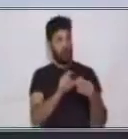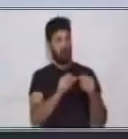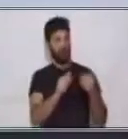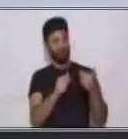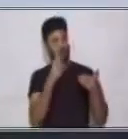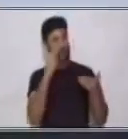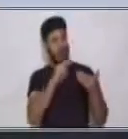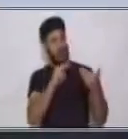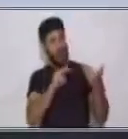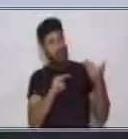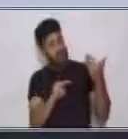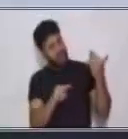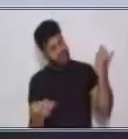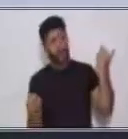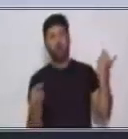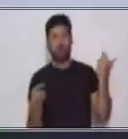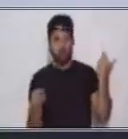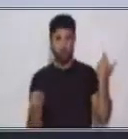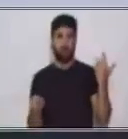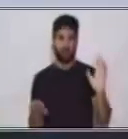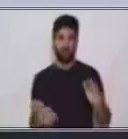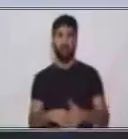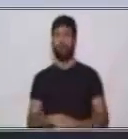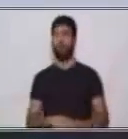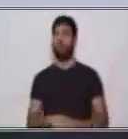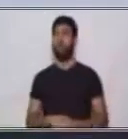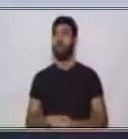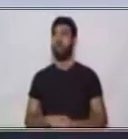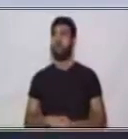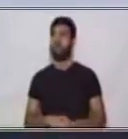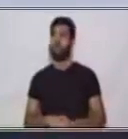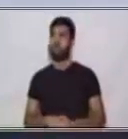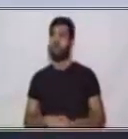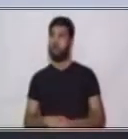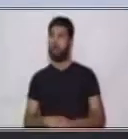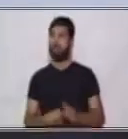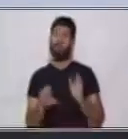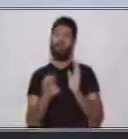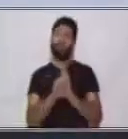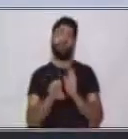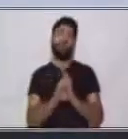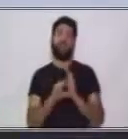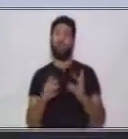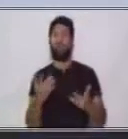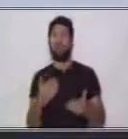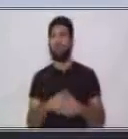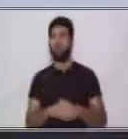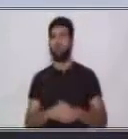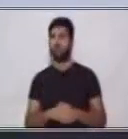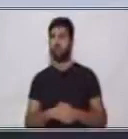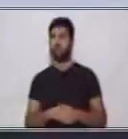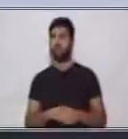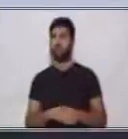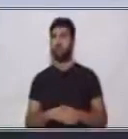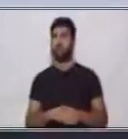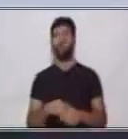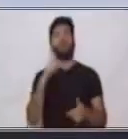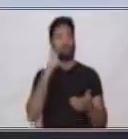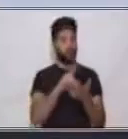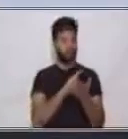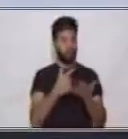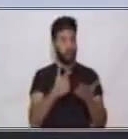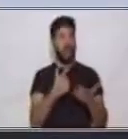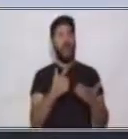lectura extensiva, cuando usted quiera leer algún tipo de texto. De ejemplos podemos hablar aquí, posiblemente una obra